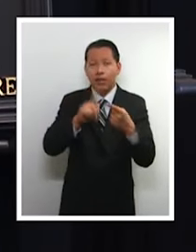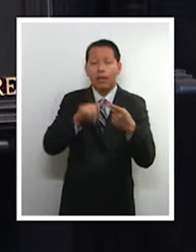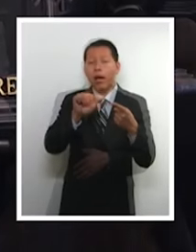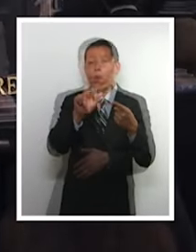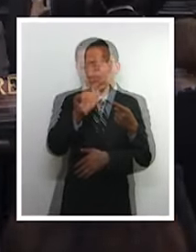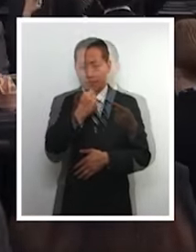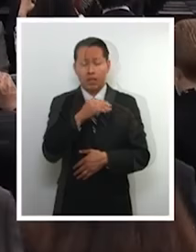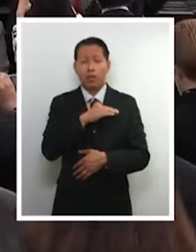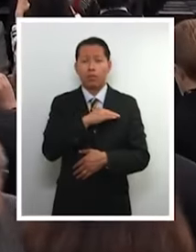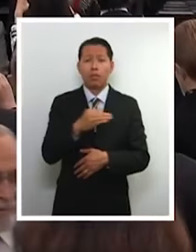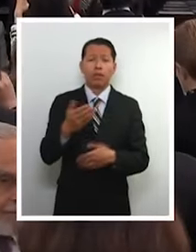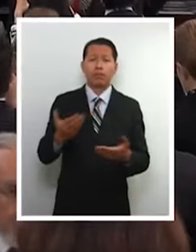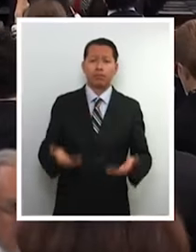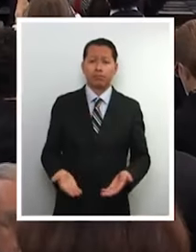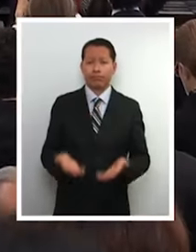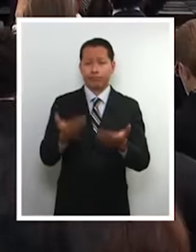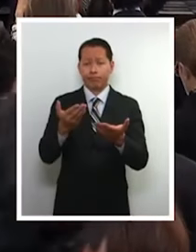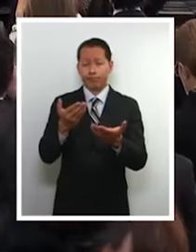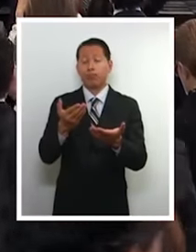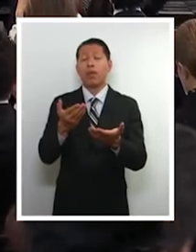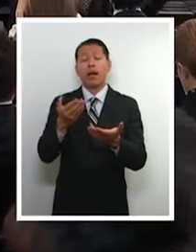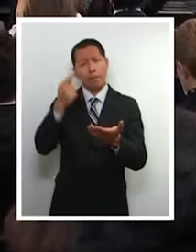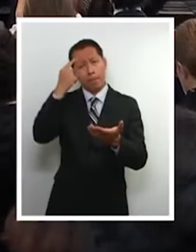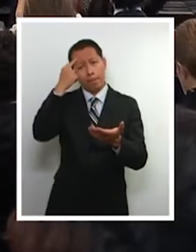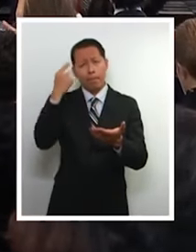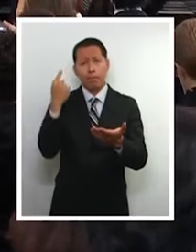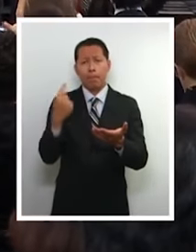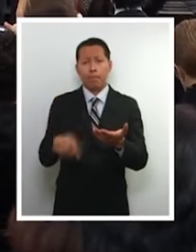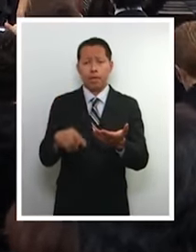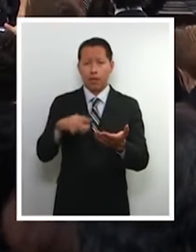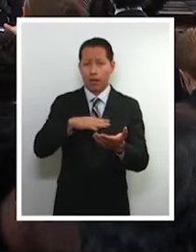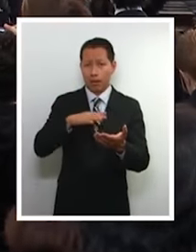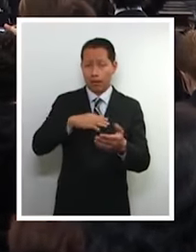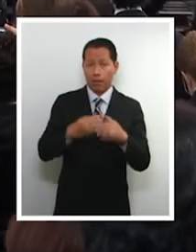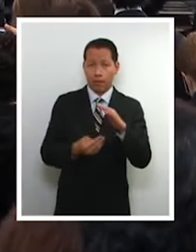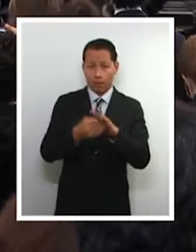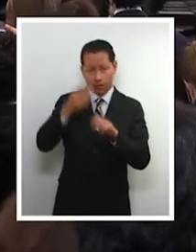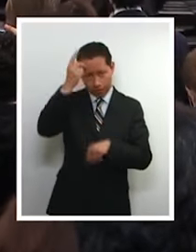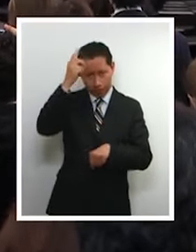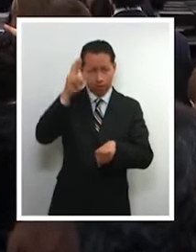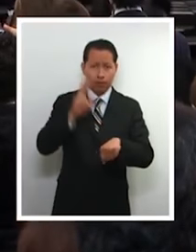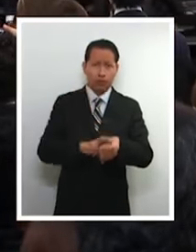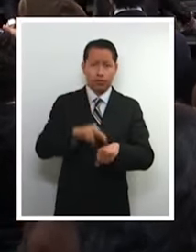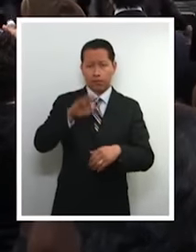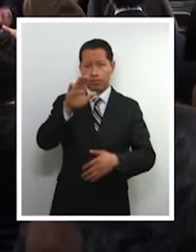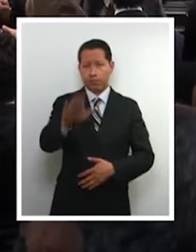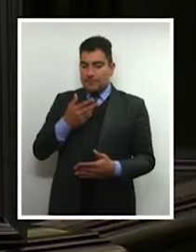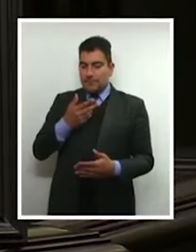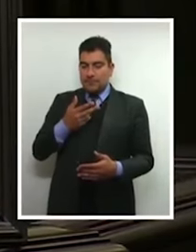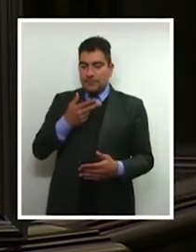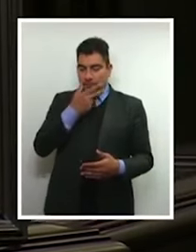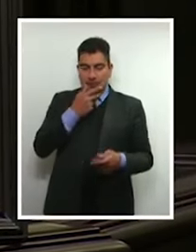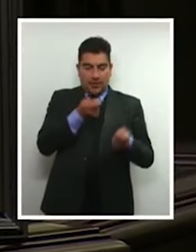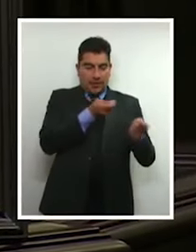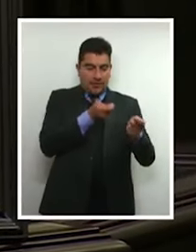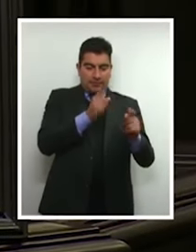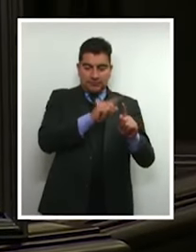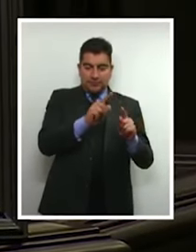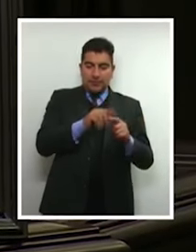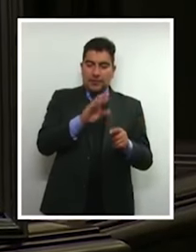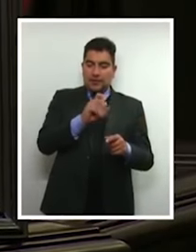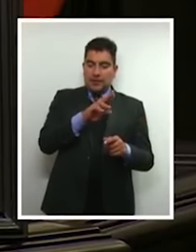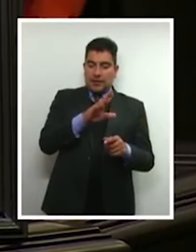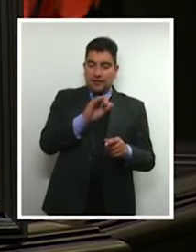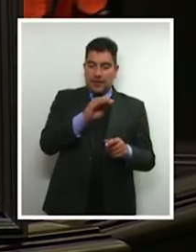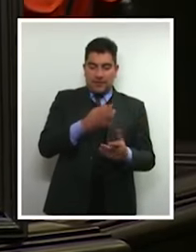copias a las Cámaras de Diputados y de Senadores, al Ejecutivo Federal, al jefe de gobierno de la capital del país y al Tribunal